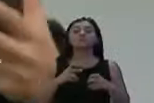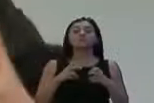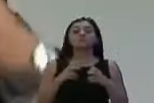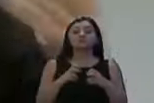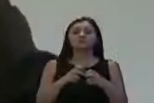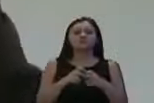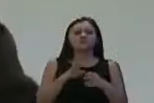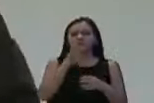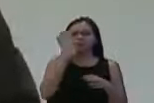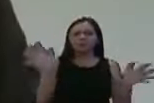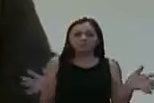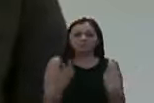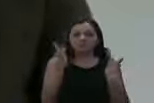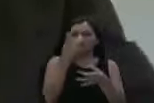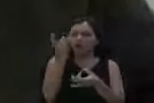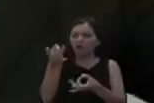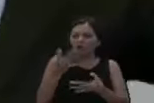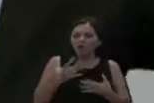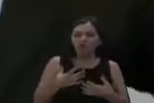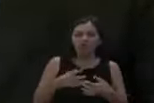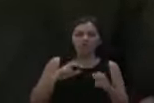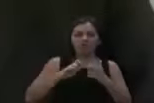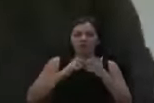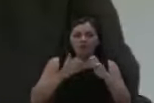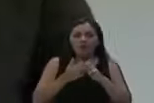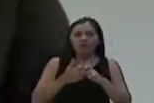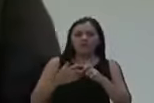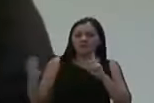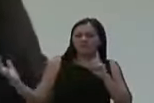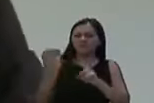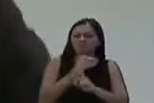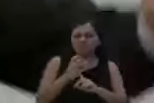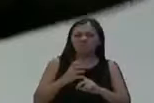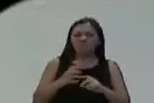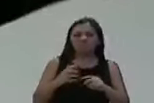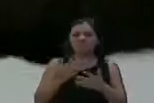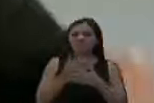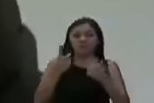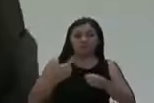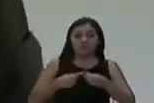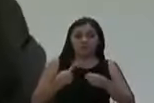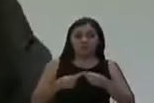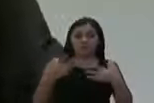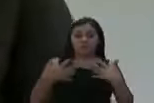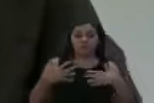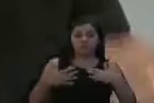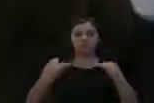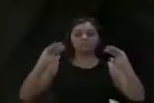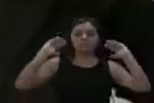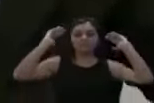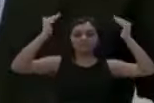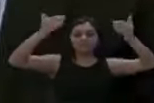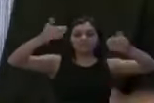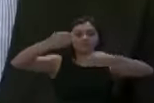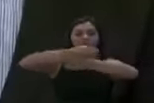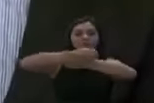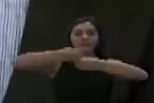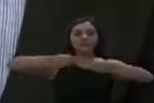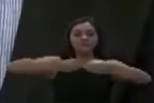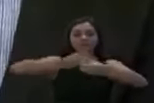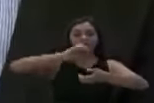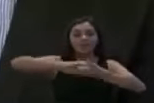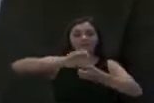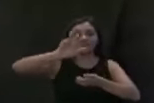usar el odio la división la agresividad que mostrado sobre todo en Quito frente a nuestra sede compañeros